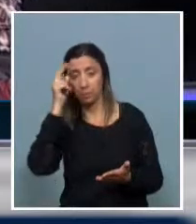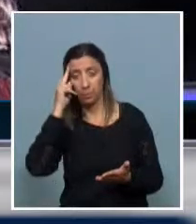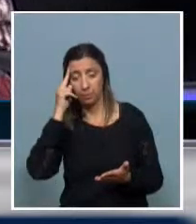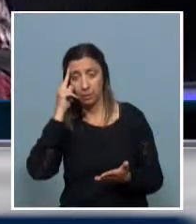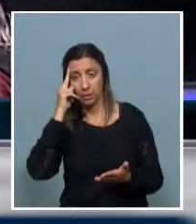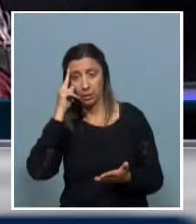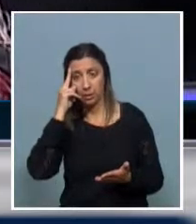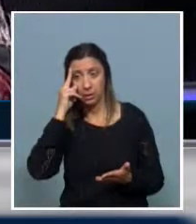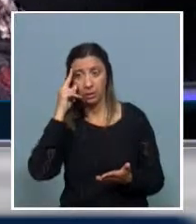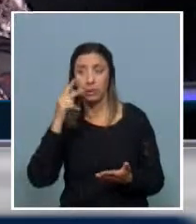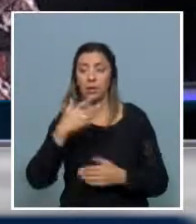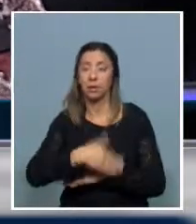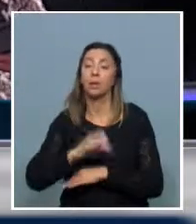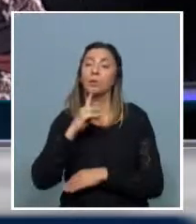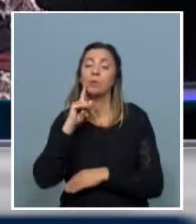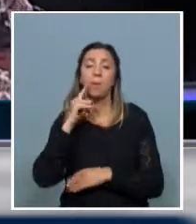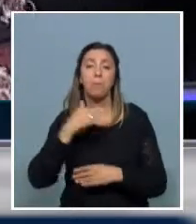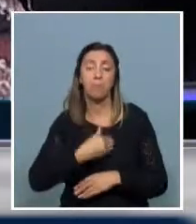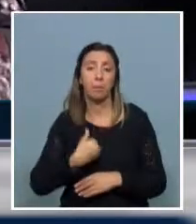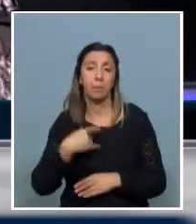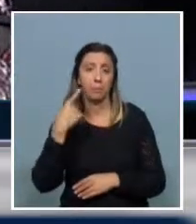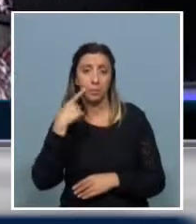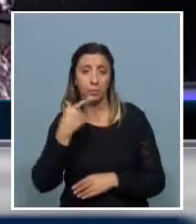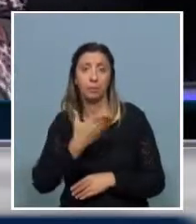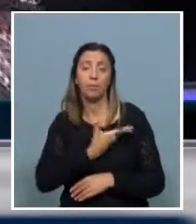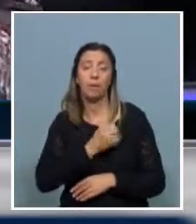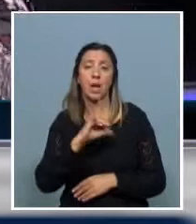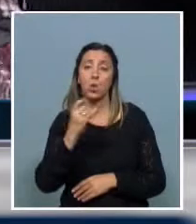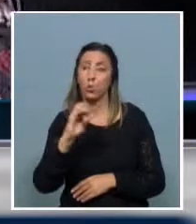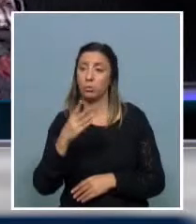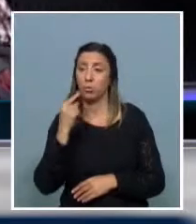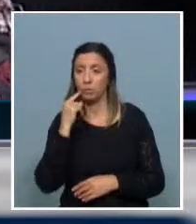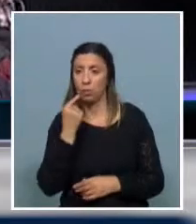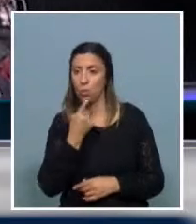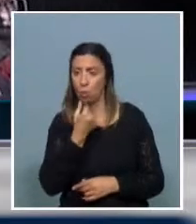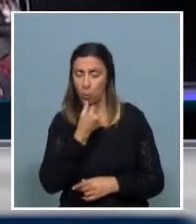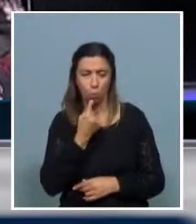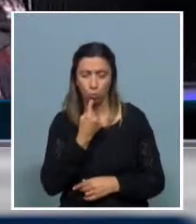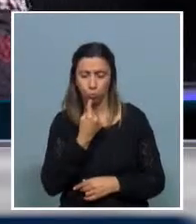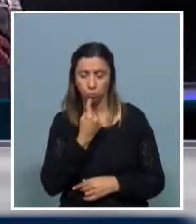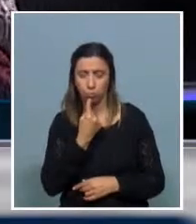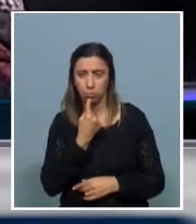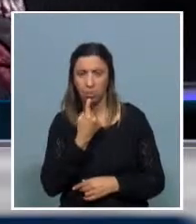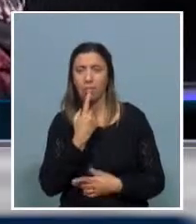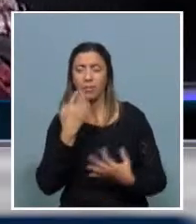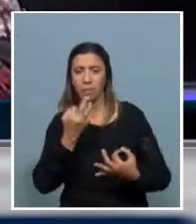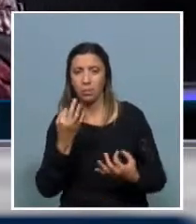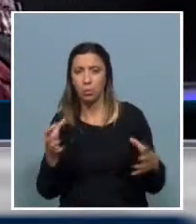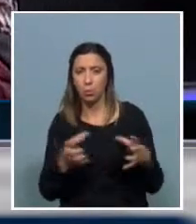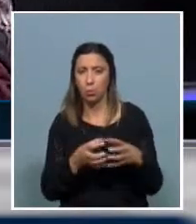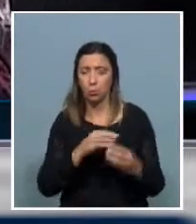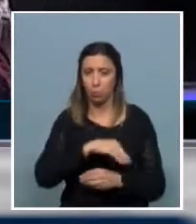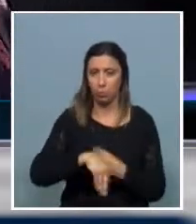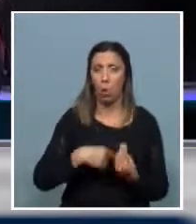figura que vive en la calle Constitución y la mamá me figura que vive en la calle Faluch. Nos surge una duda razonable, si verdaderamente conforman un